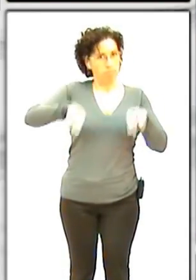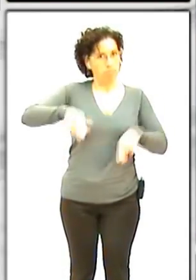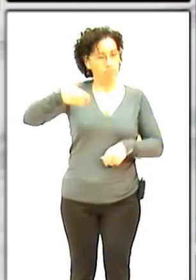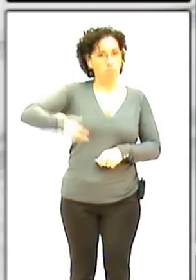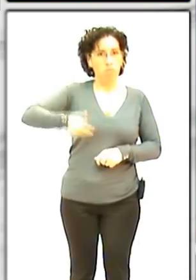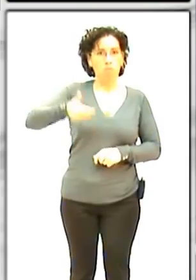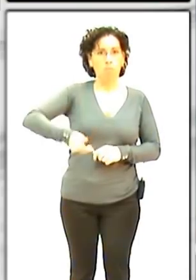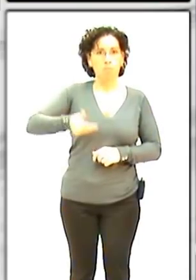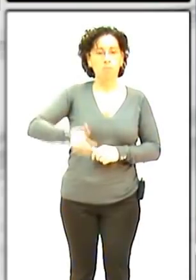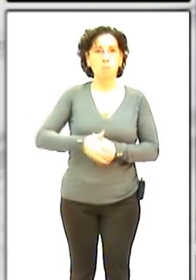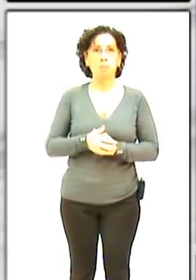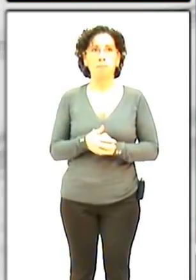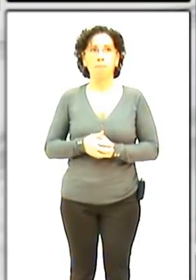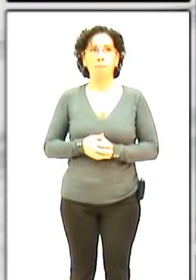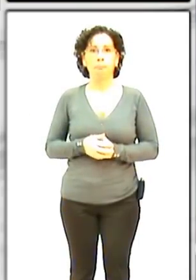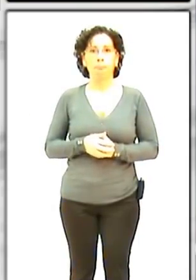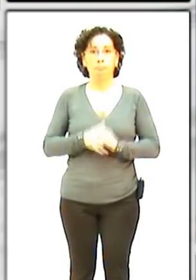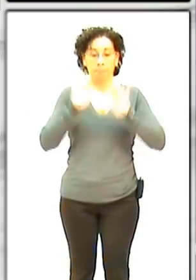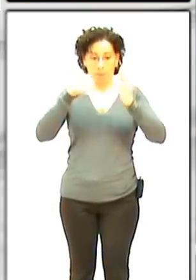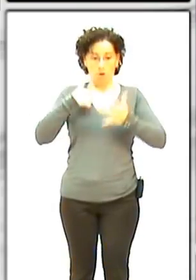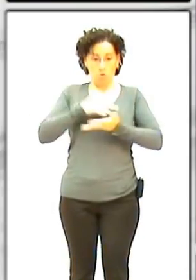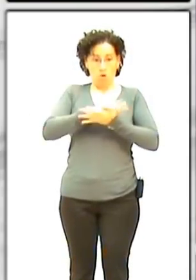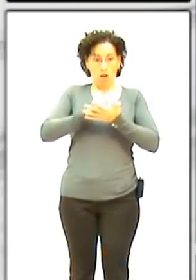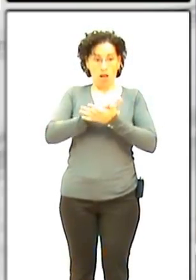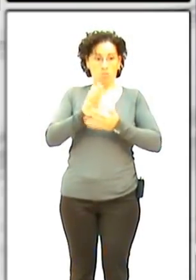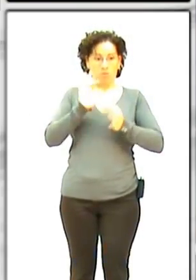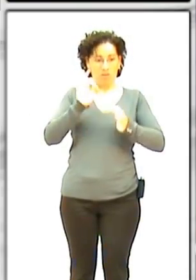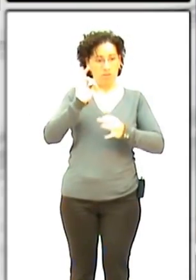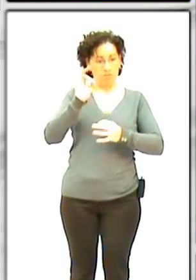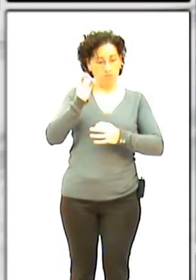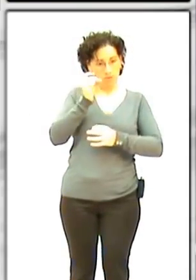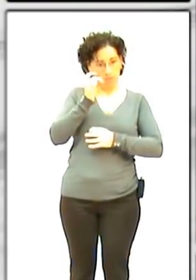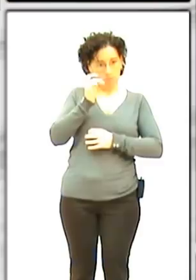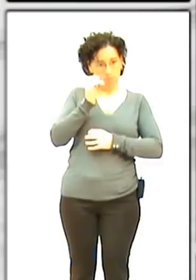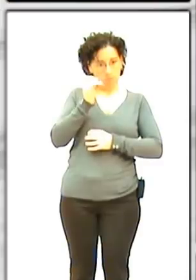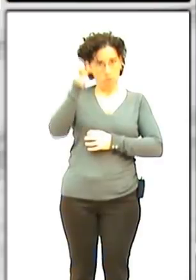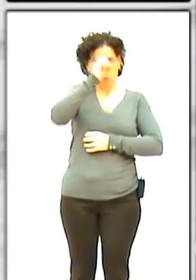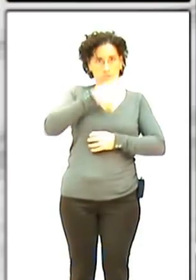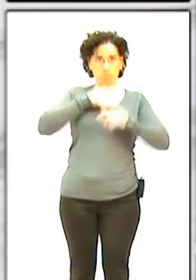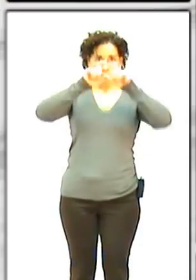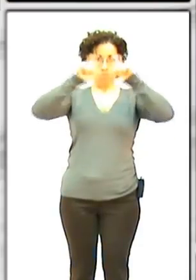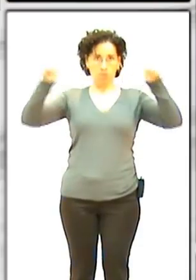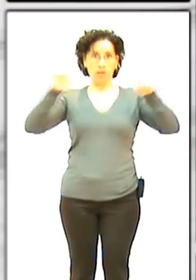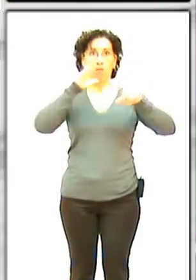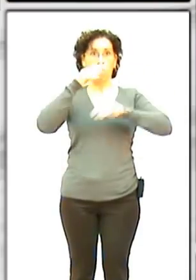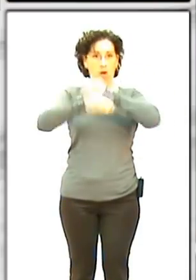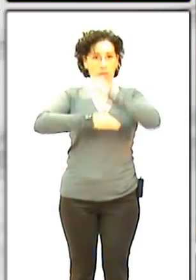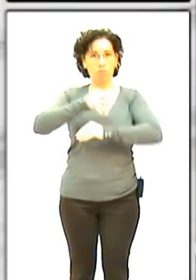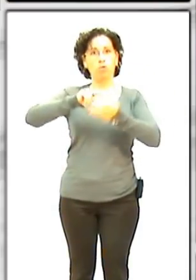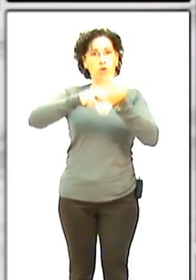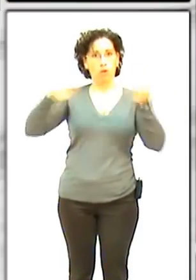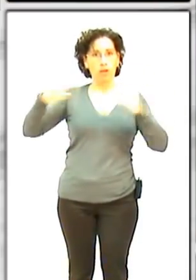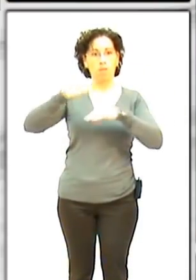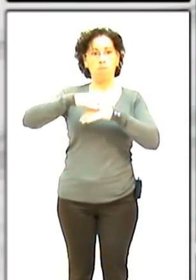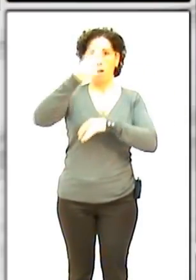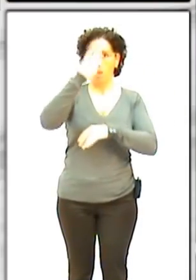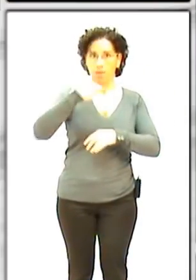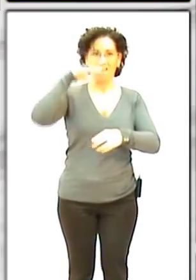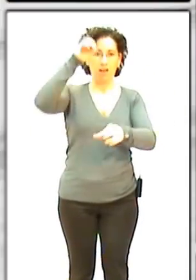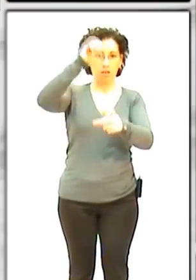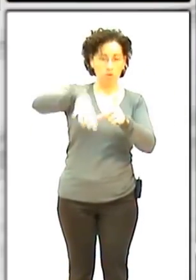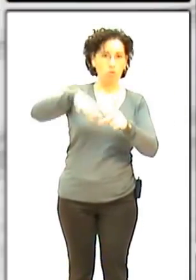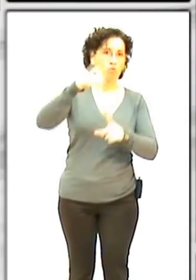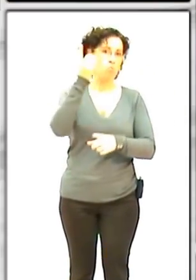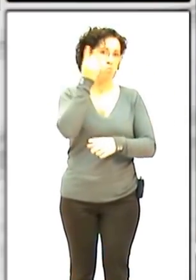pero hablo desde la posición de una empresa que desarrollamos tecnología para ciegos, para teléfonos móviles, y ya